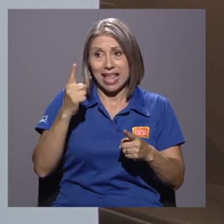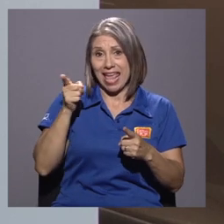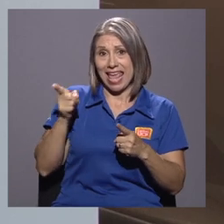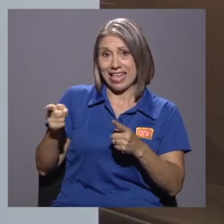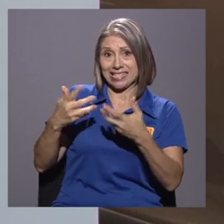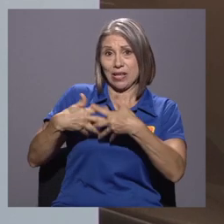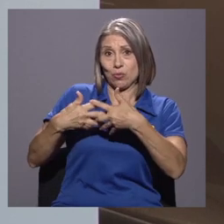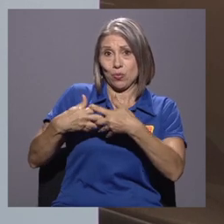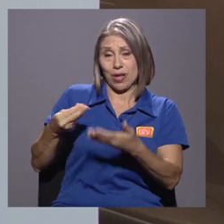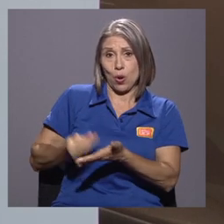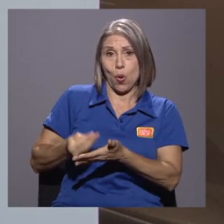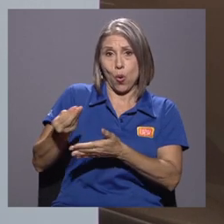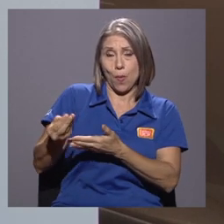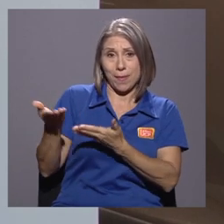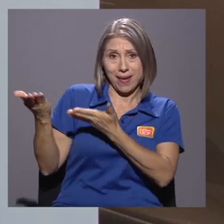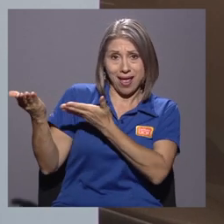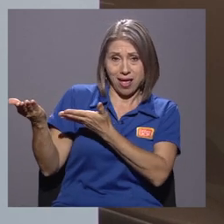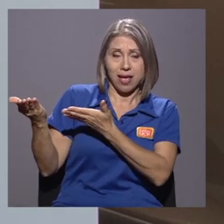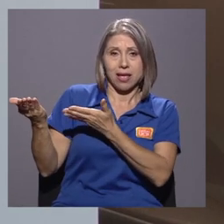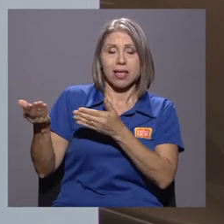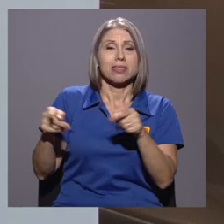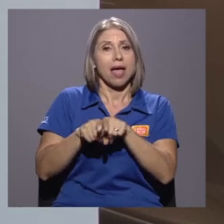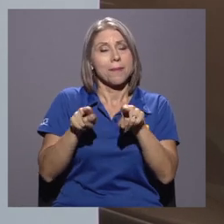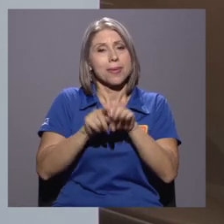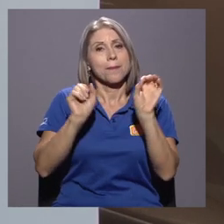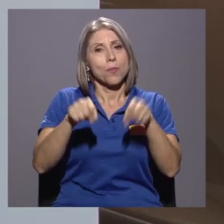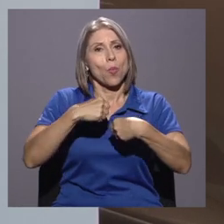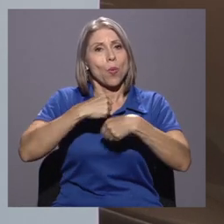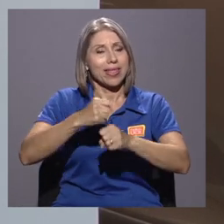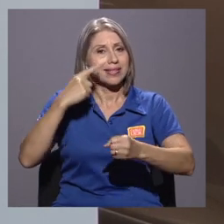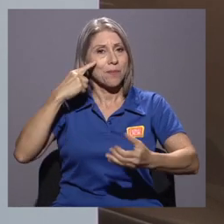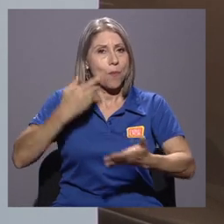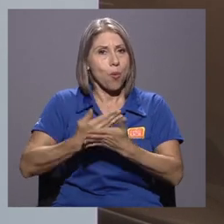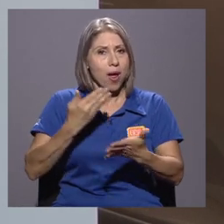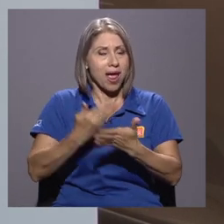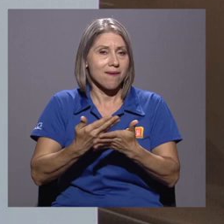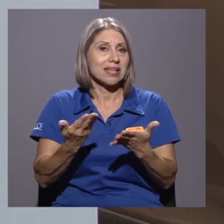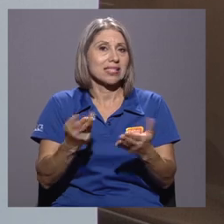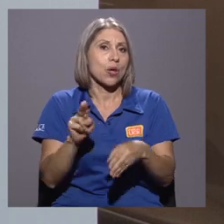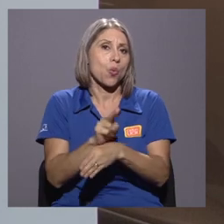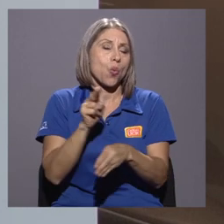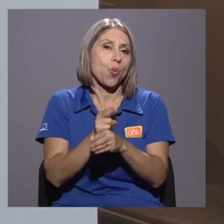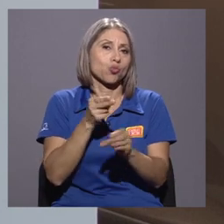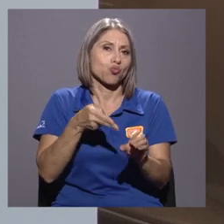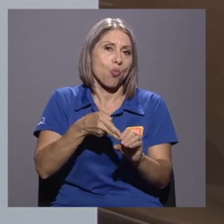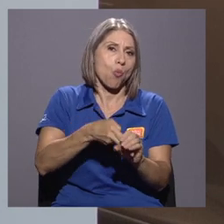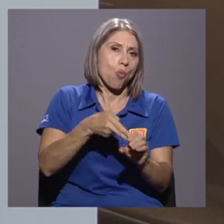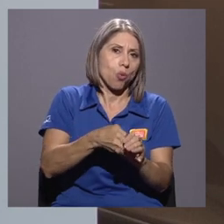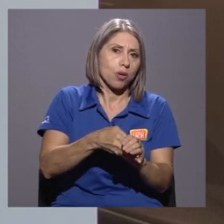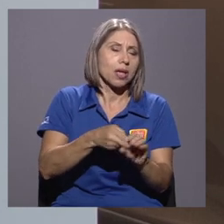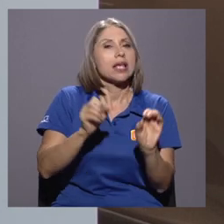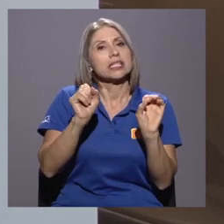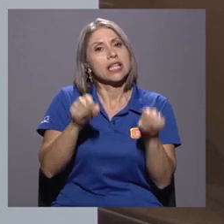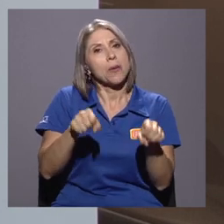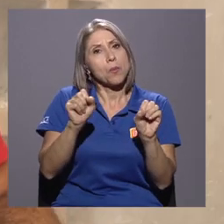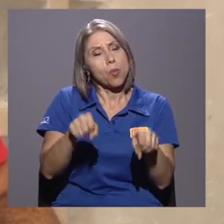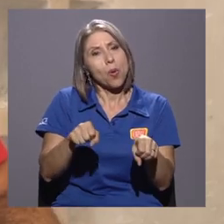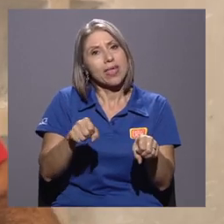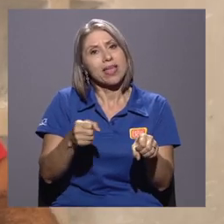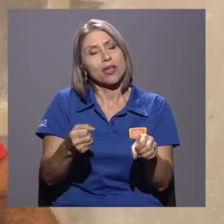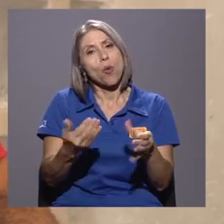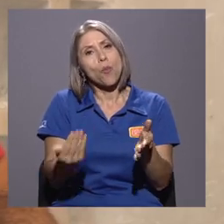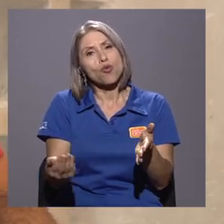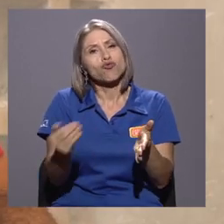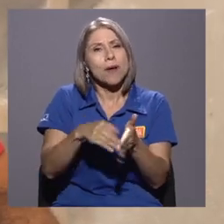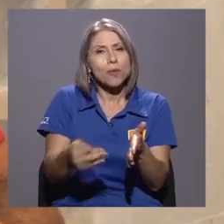adquirido en la escuela, pues permite también hacer pruebas de consumo de combustible, por ejemplo, porque se pueden reproducir ciclos de